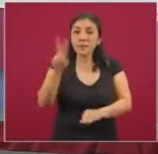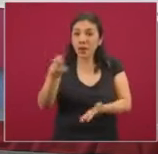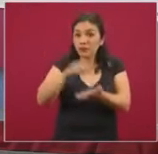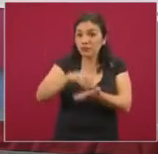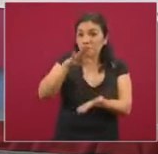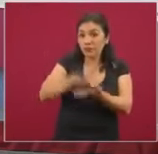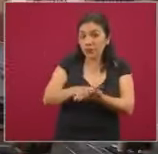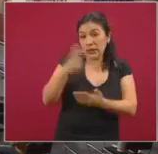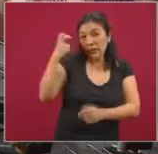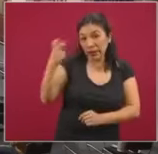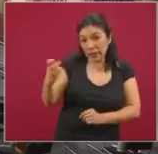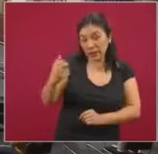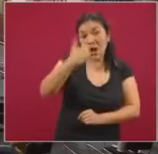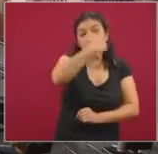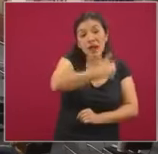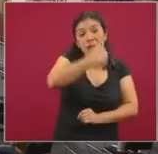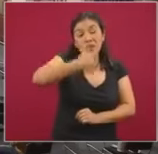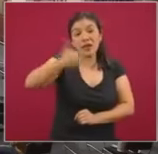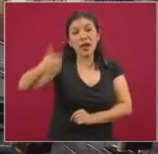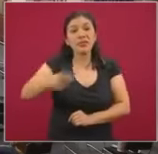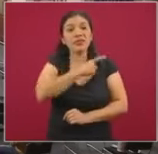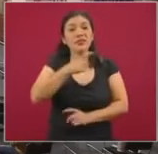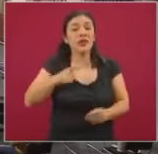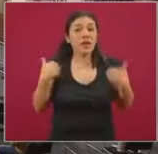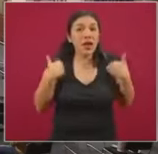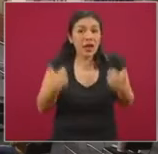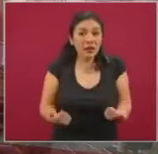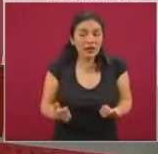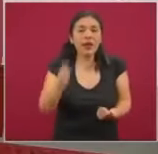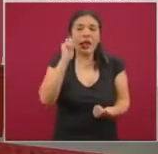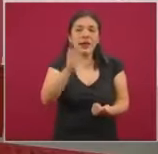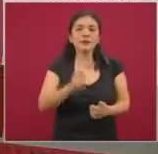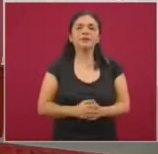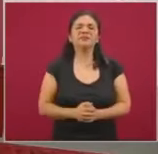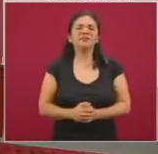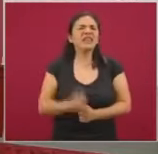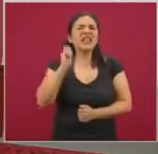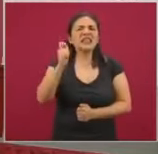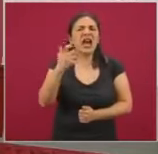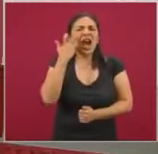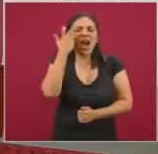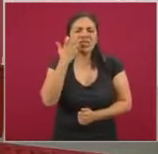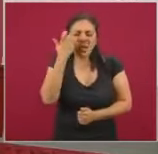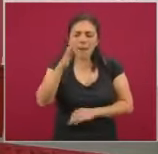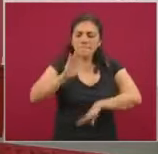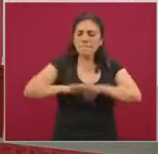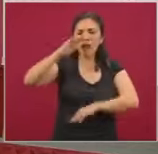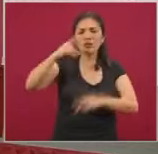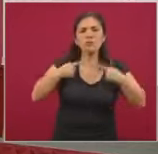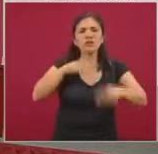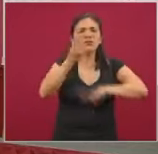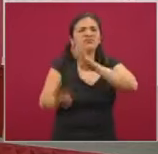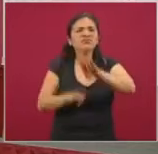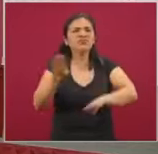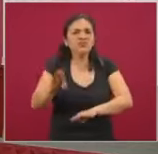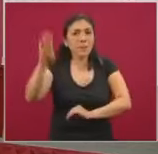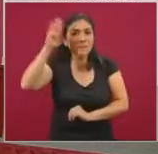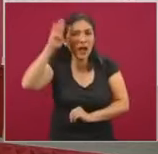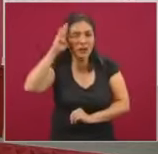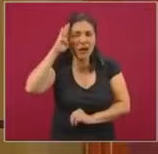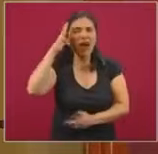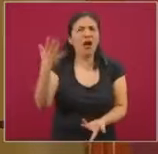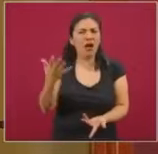que también es muy importante que cada uno entienda esto, es qué quiere decir este exceso. El exceso de mortalidad, por un lado, claramente